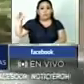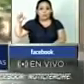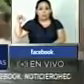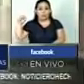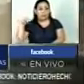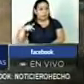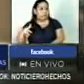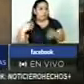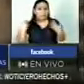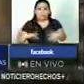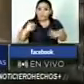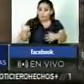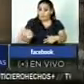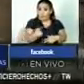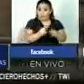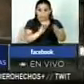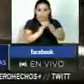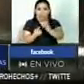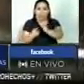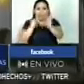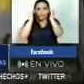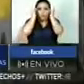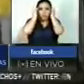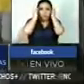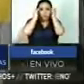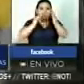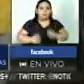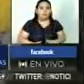causó alarma entre los habitantes.